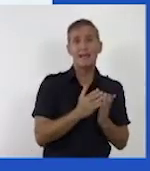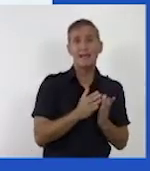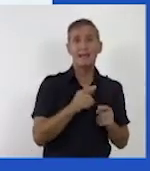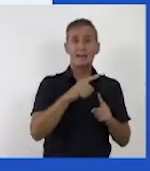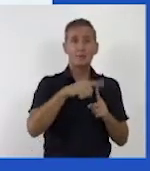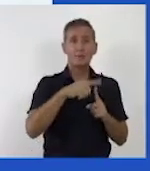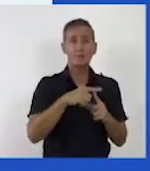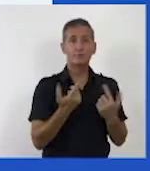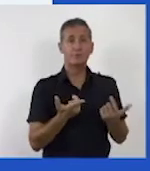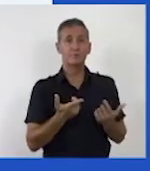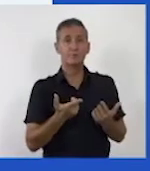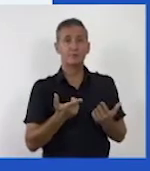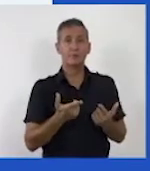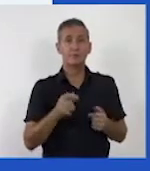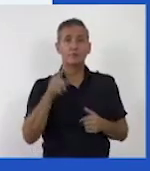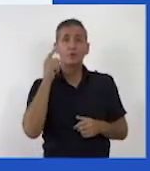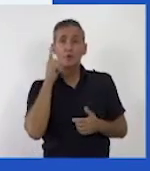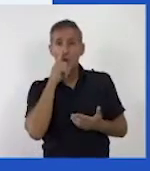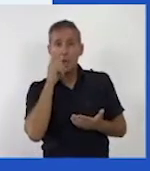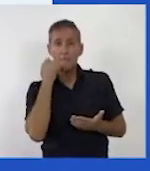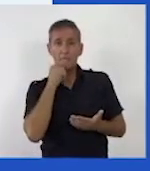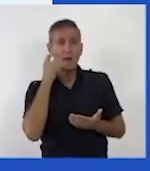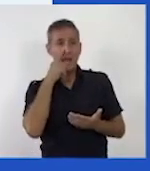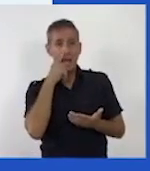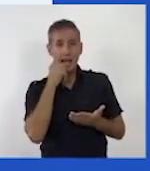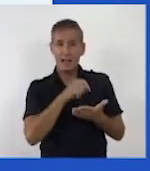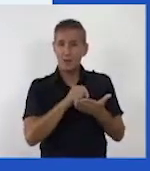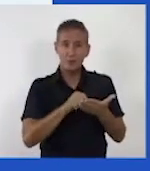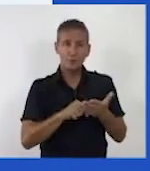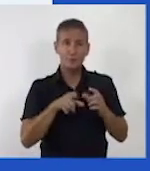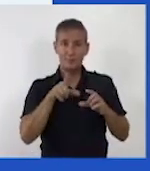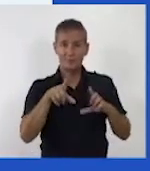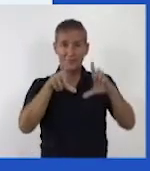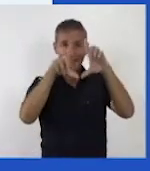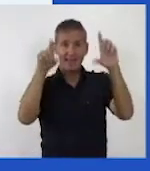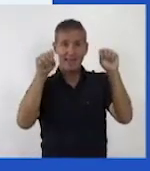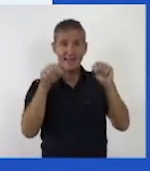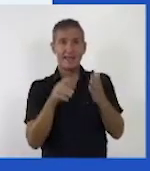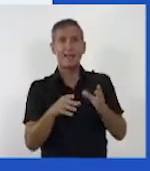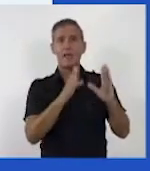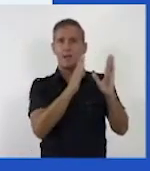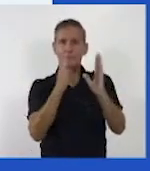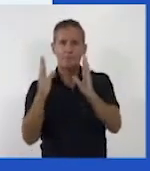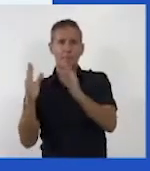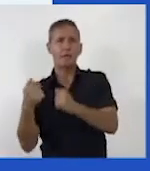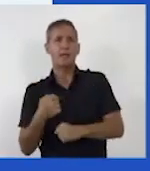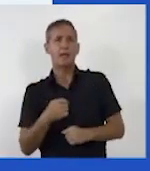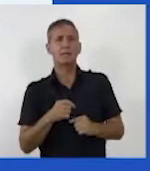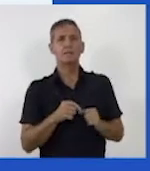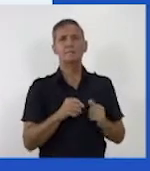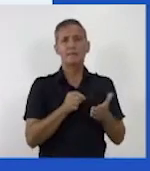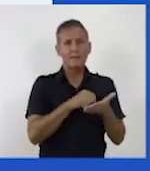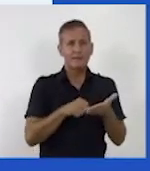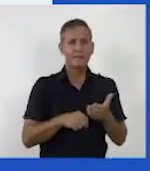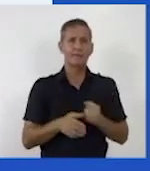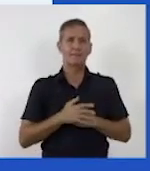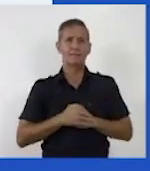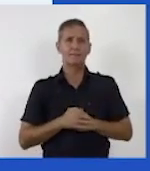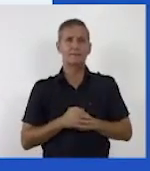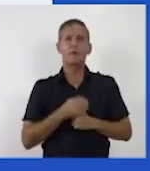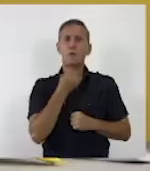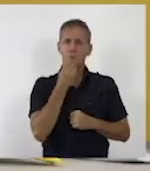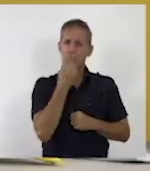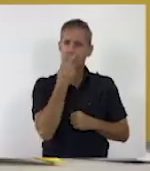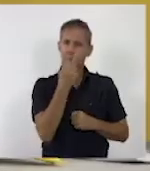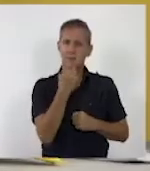emisiones anteriores ustedes han tomado nota sobre este cuadro de las partes de la carta y pueden remitirse a ellas